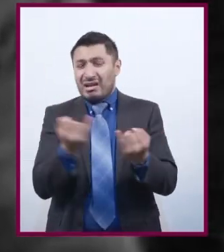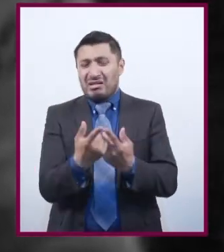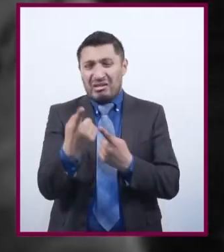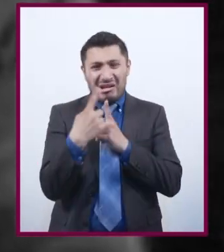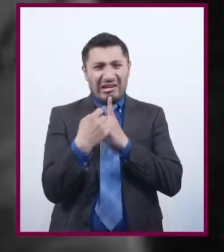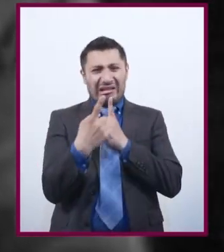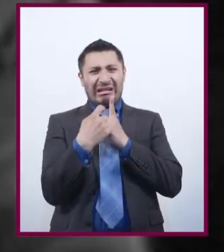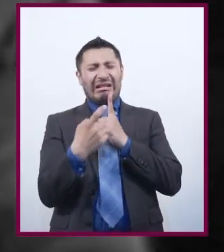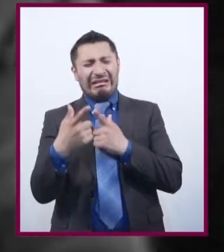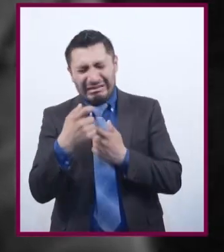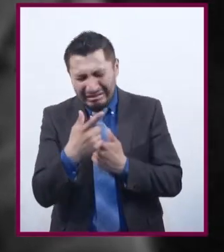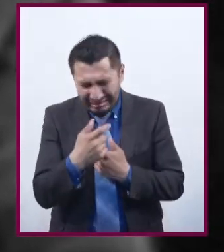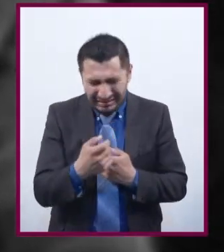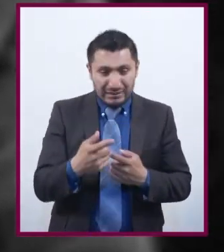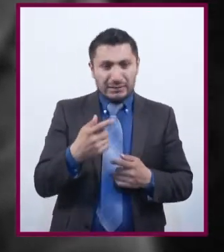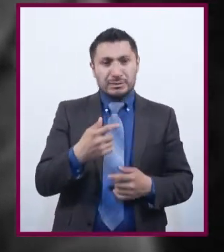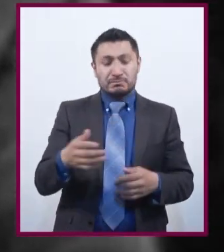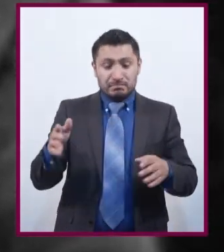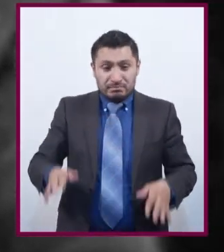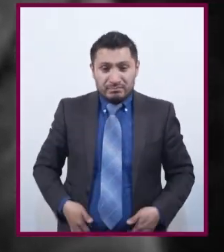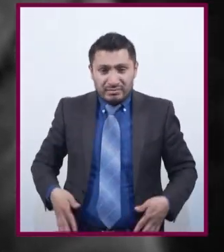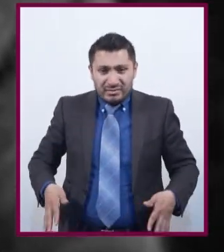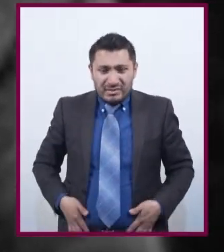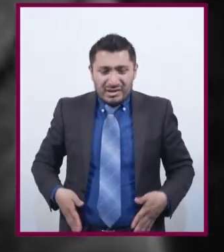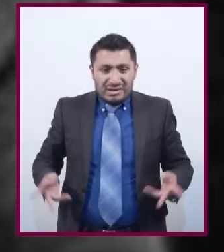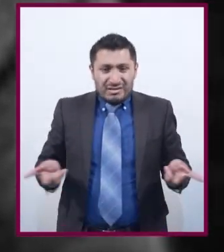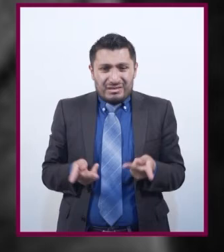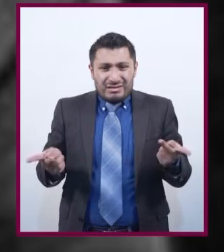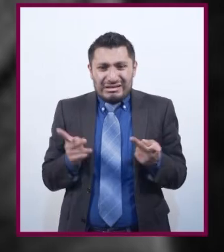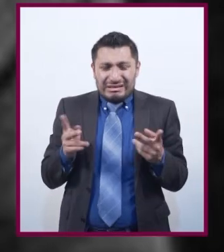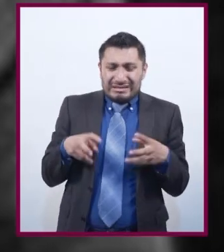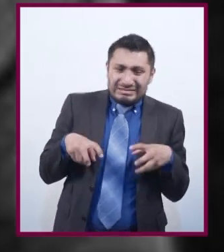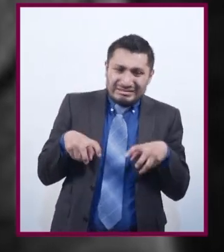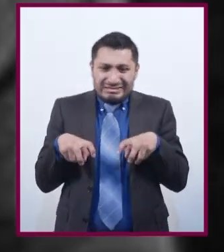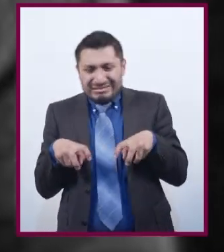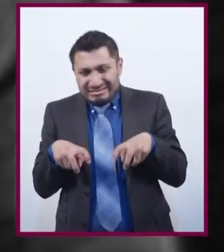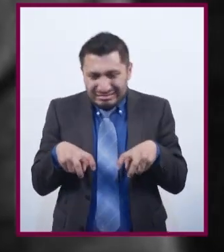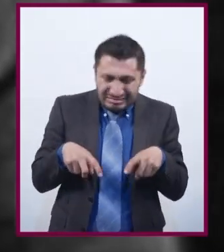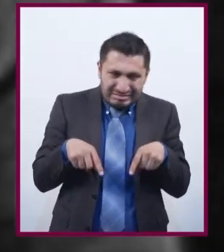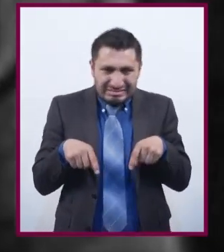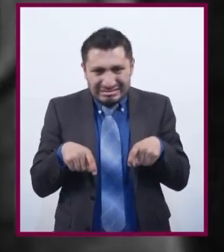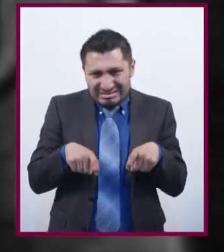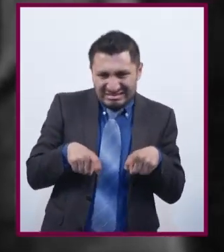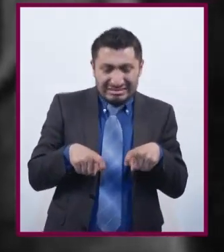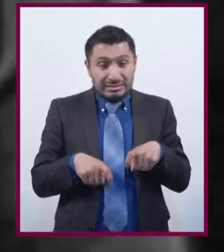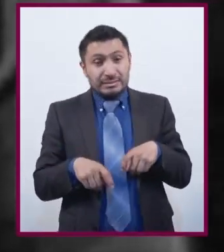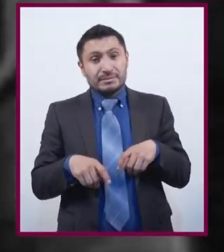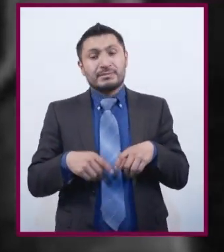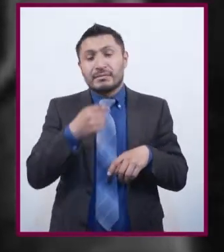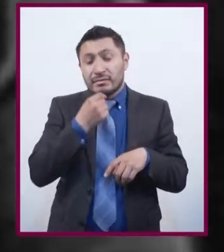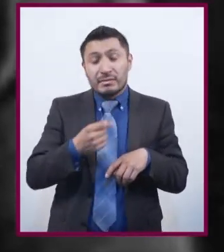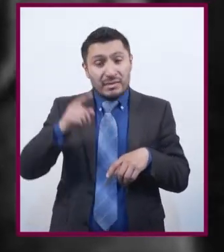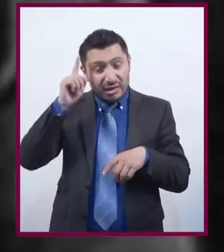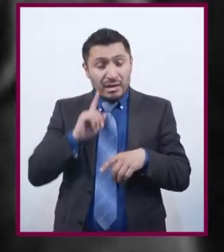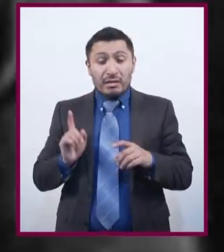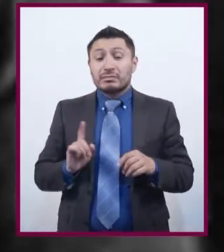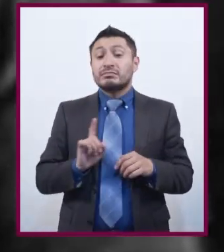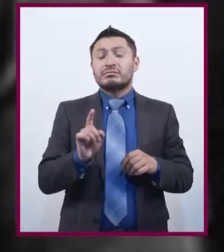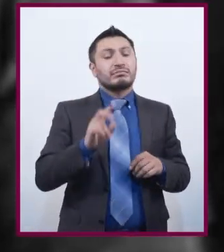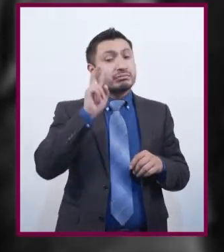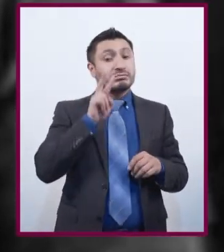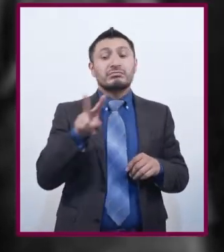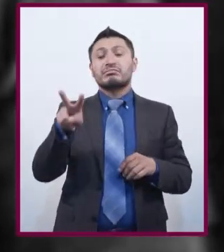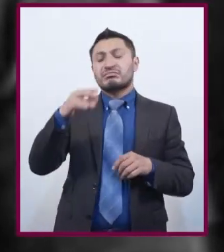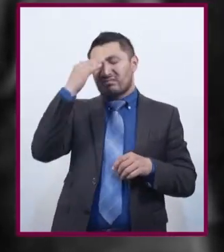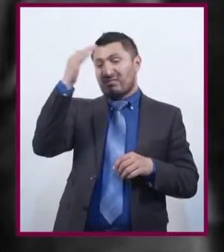también se había burlado de su fealdad había hecho mofa de sus piernas torcidas entró la propia infanta